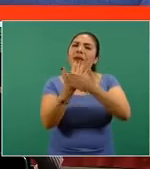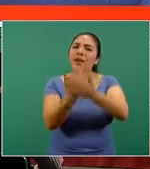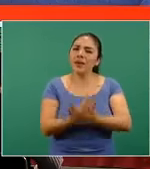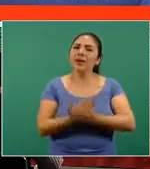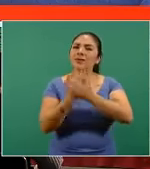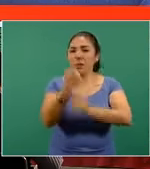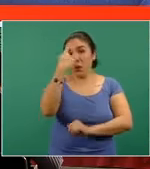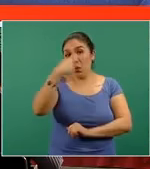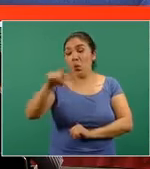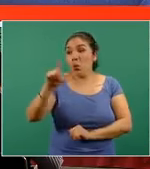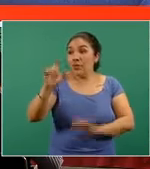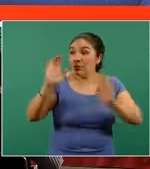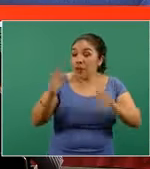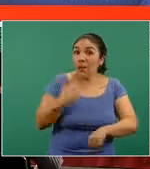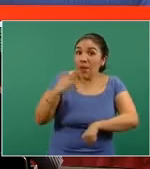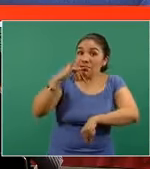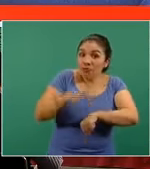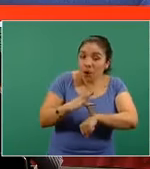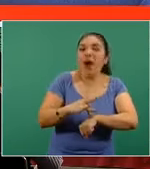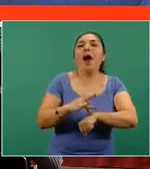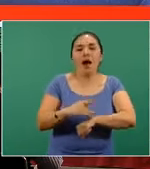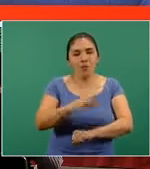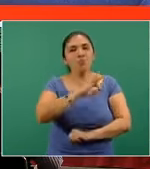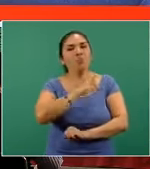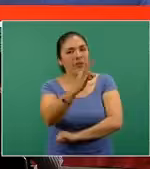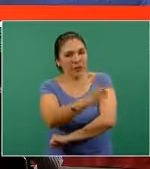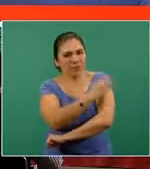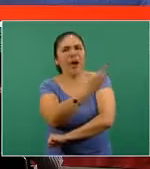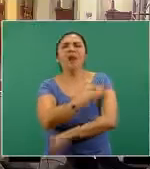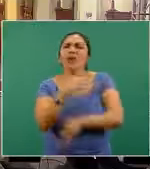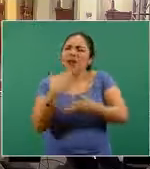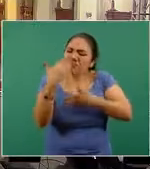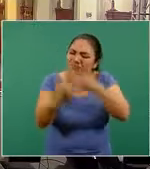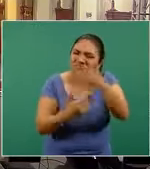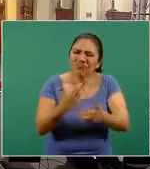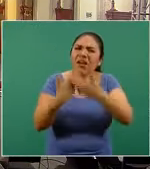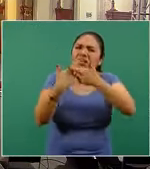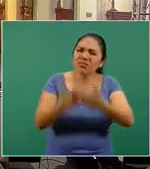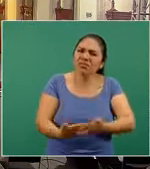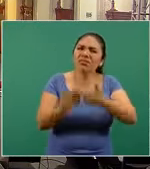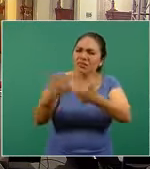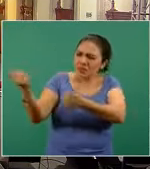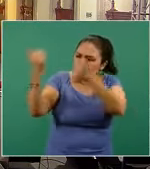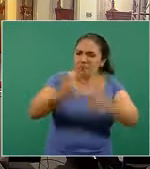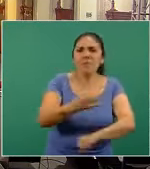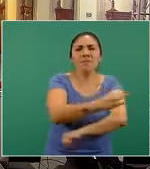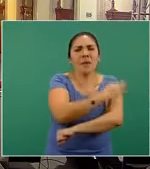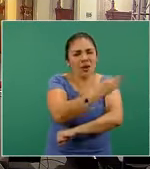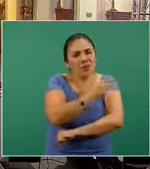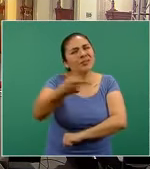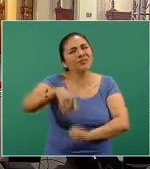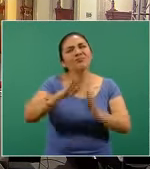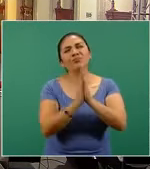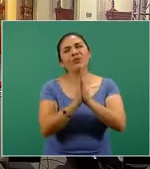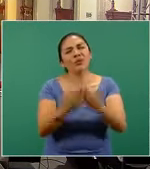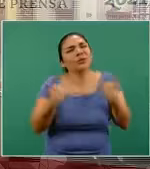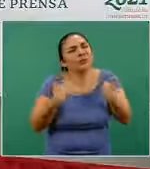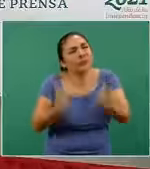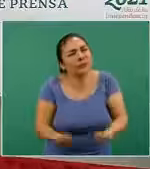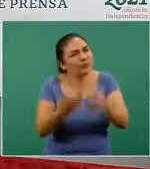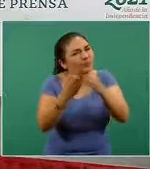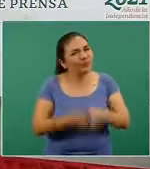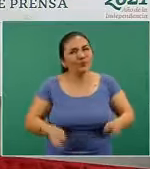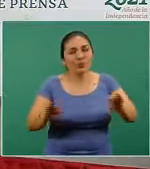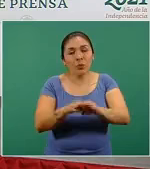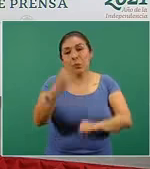nuestro turno más adelante, porque finalmente para todos llegará una vacuna. Entonces esto es importante que lo entendamos y sobre todo lo